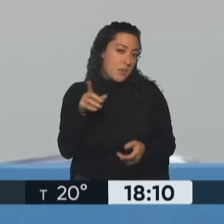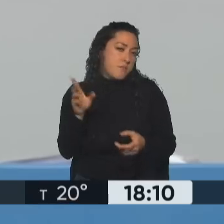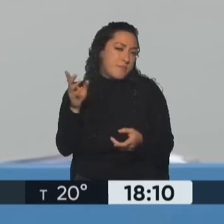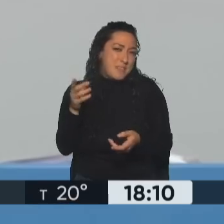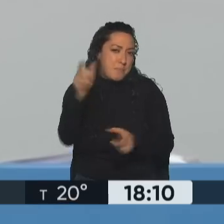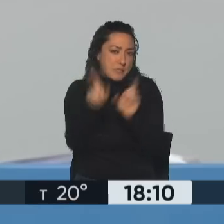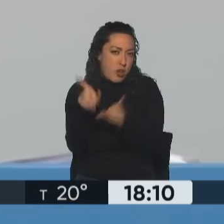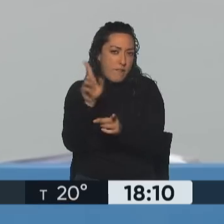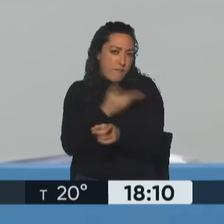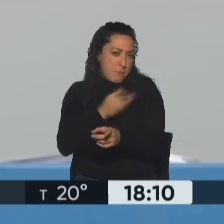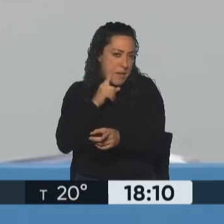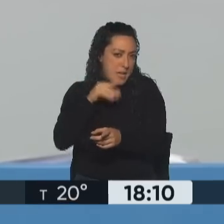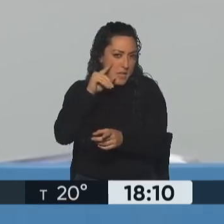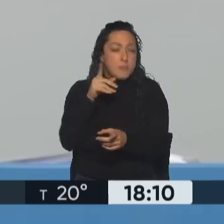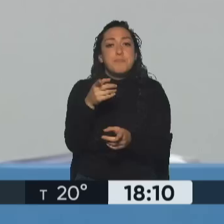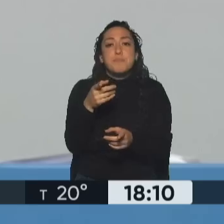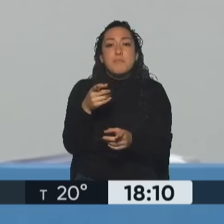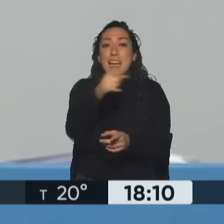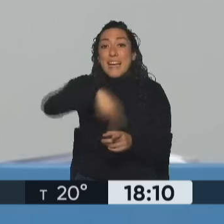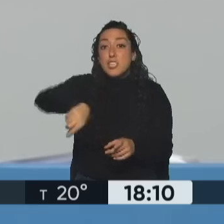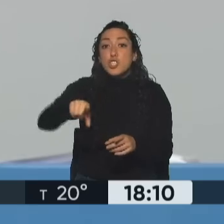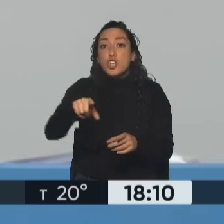FMI, aprobaron